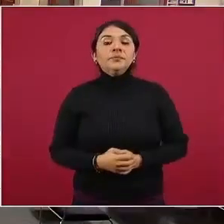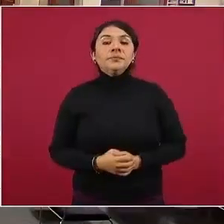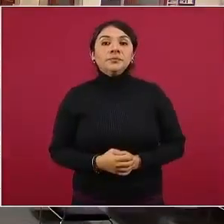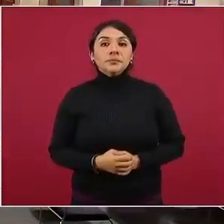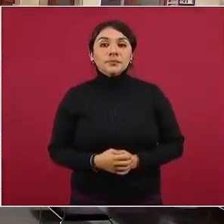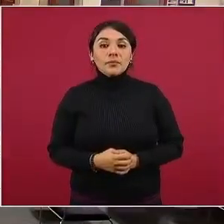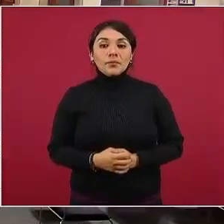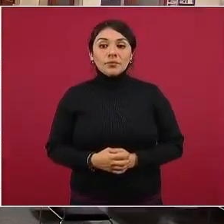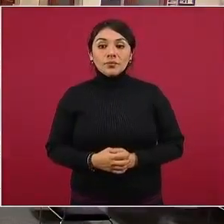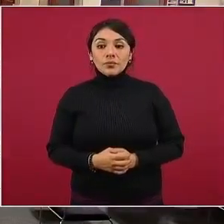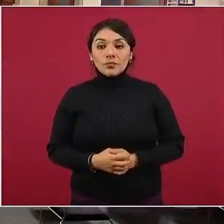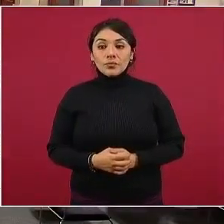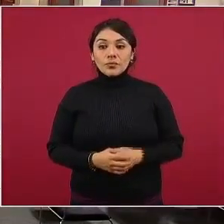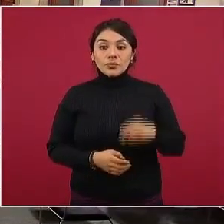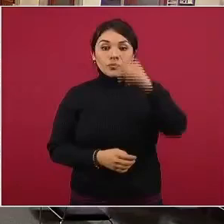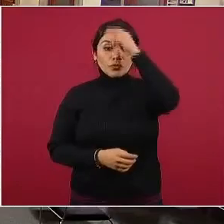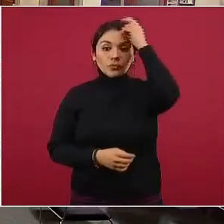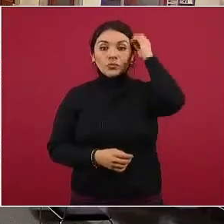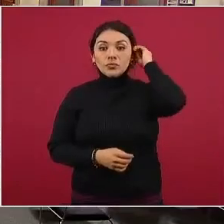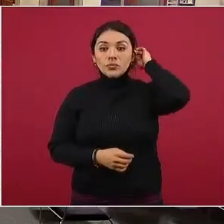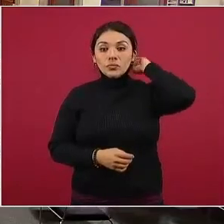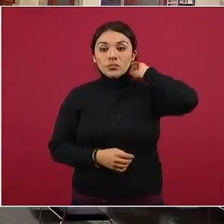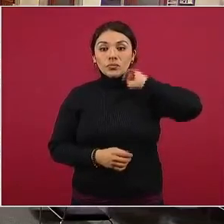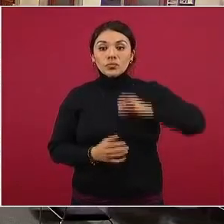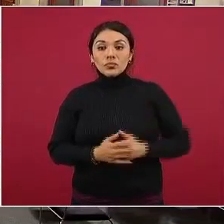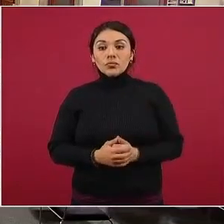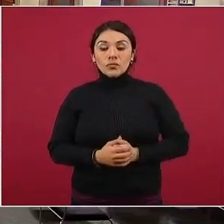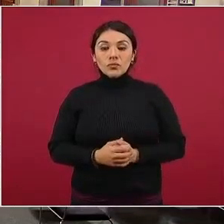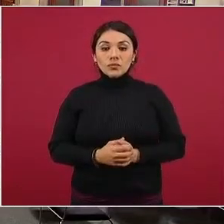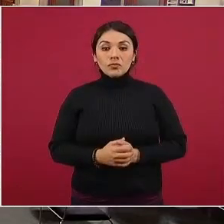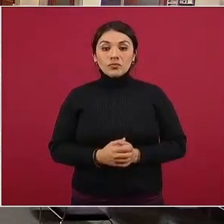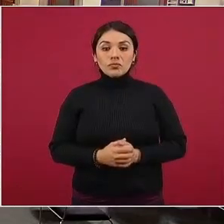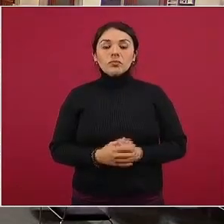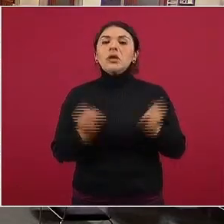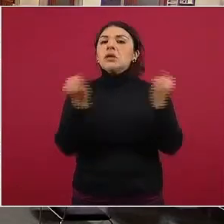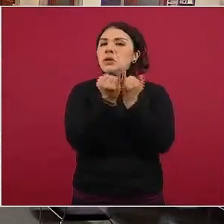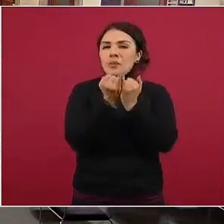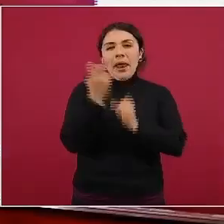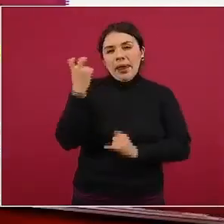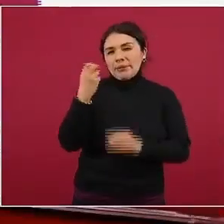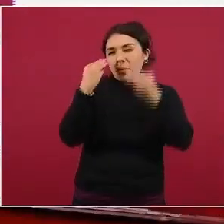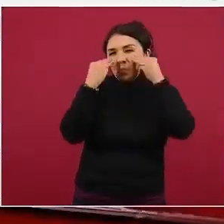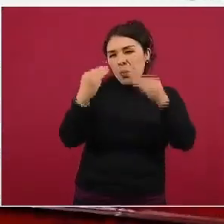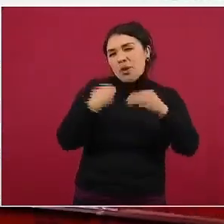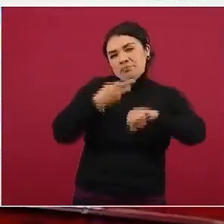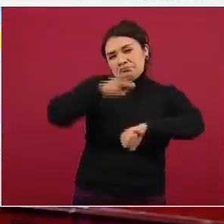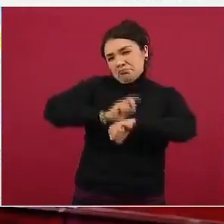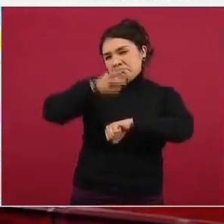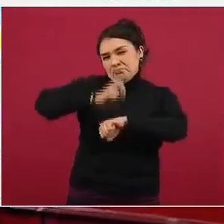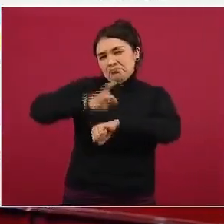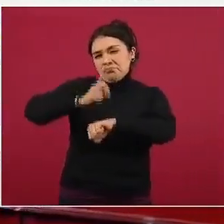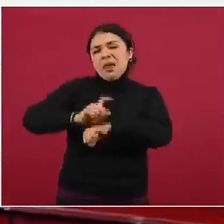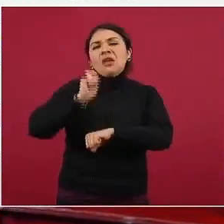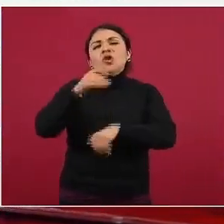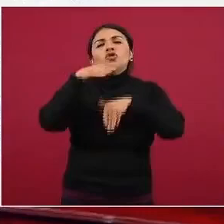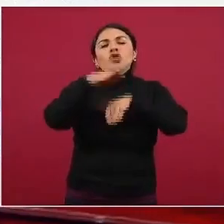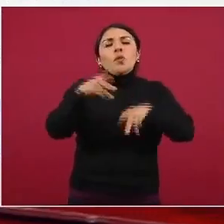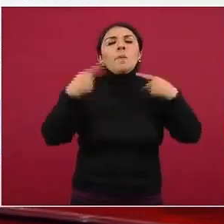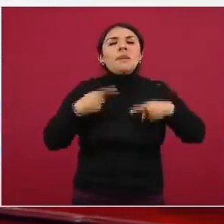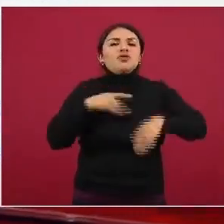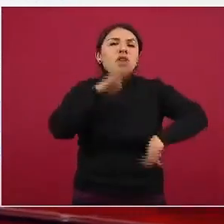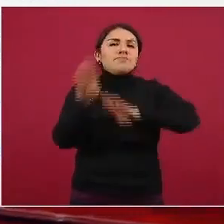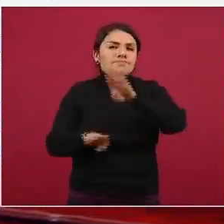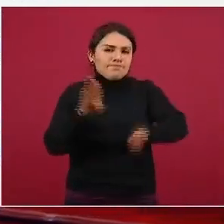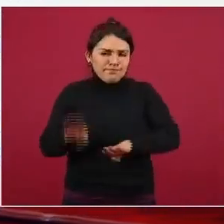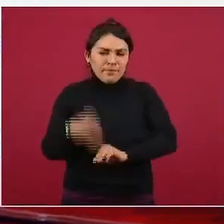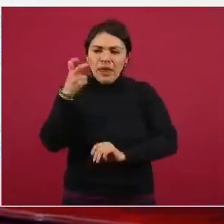favor. Y esta es la curva que también presentamos día con día sobre las defunciones. Esto